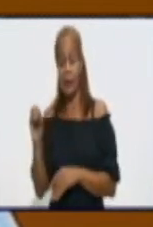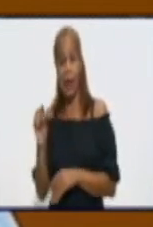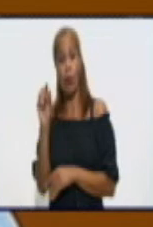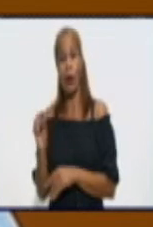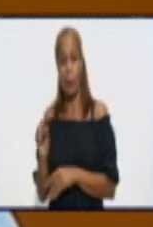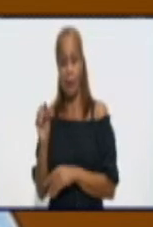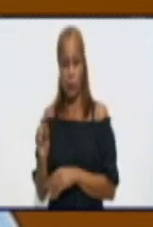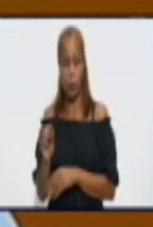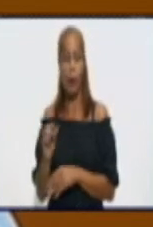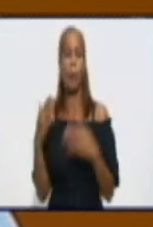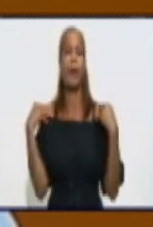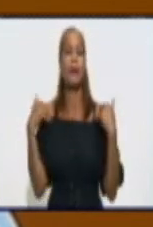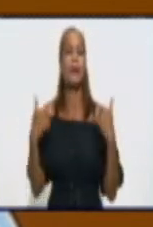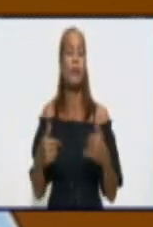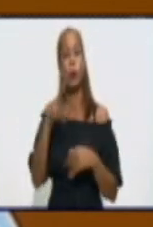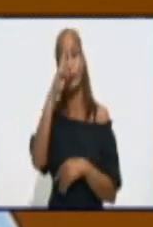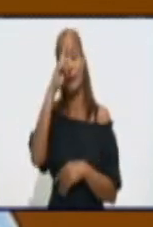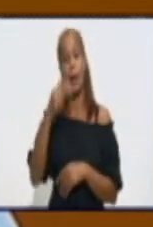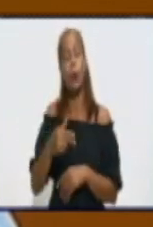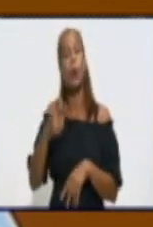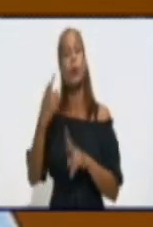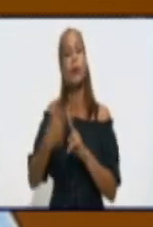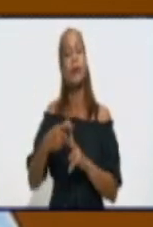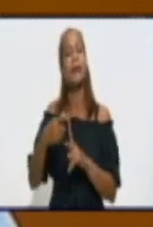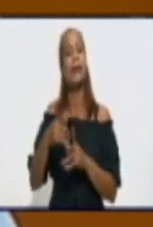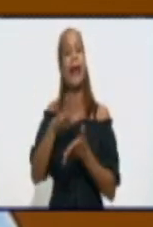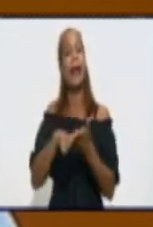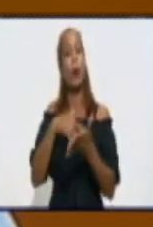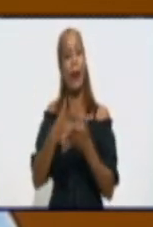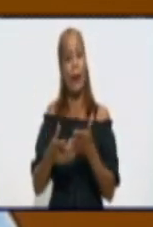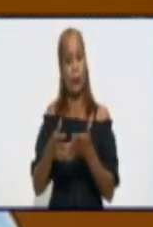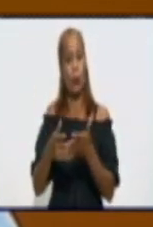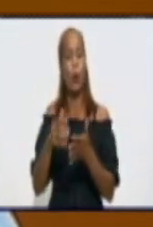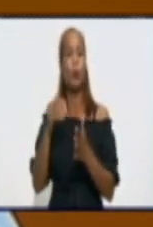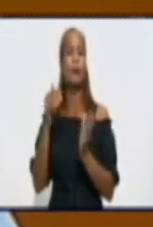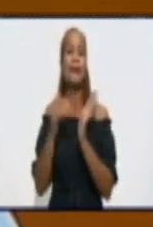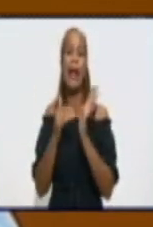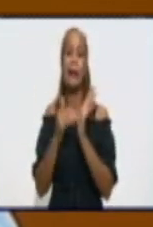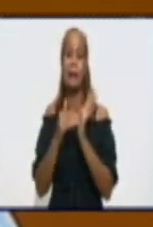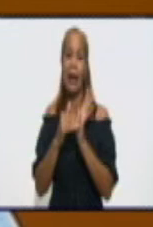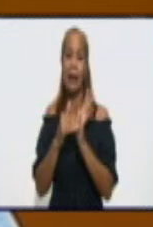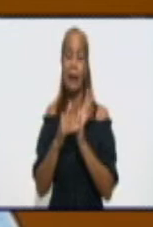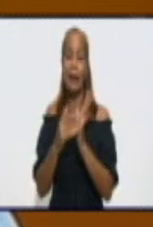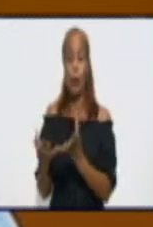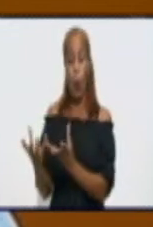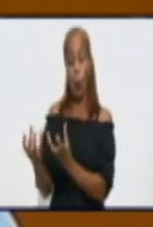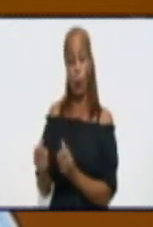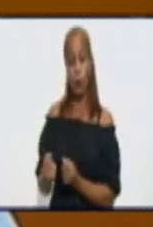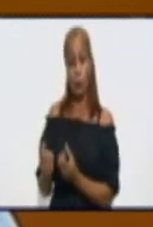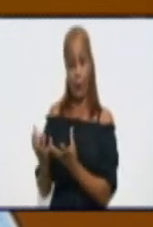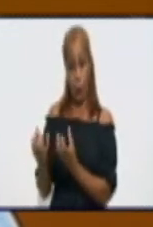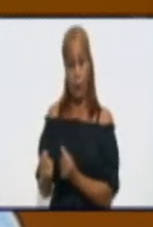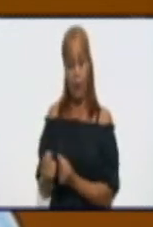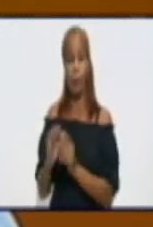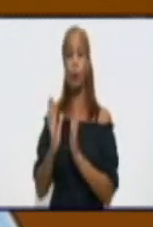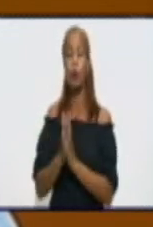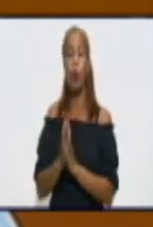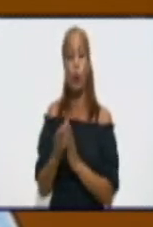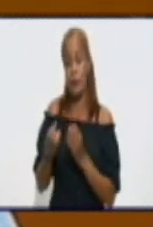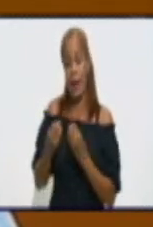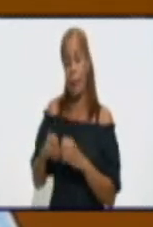salud, y en el horario de la tarde pues hacíamos la recogida de los bulbos vacíos, y al mismo tiempo si había